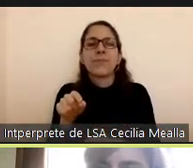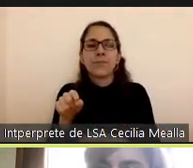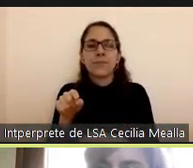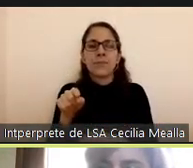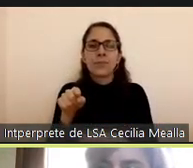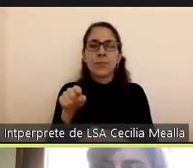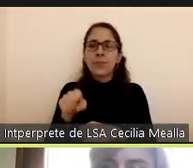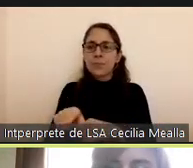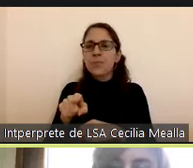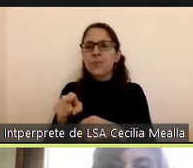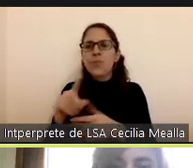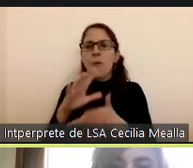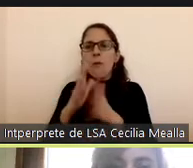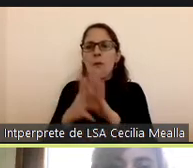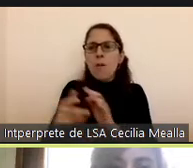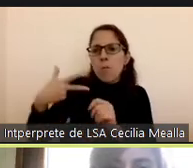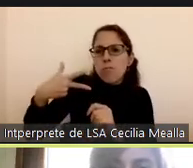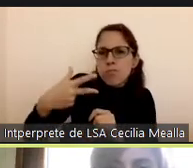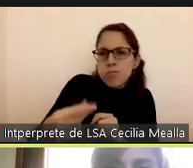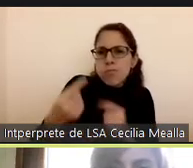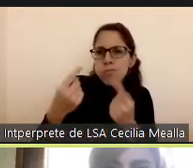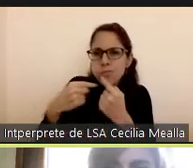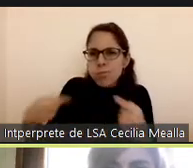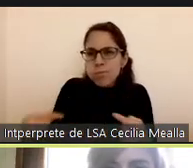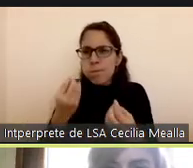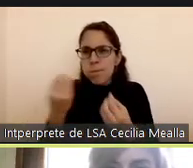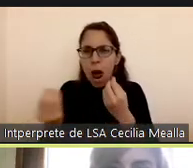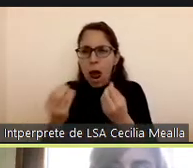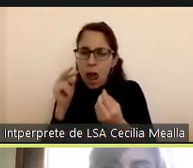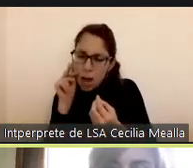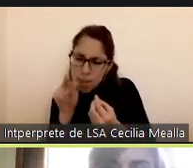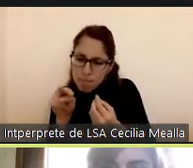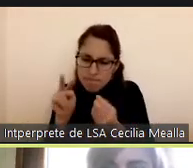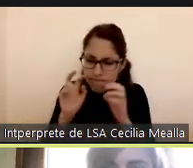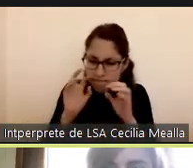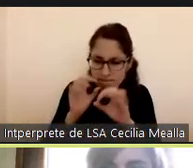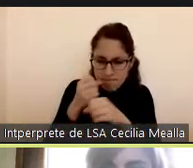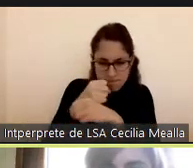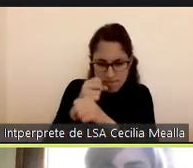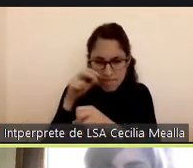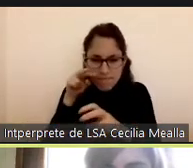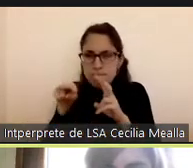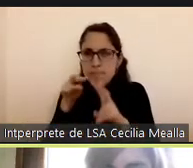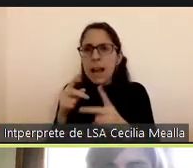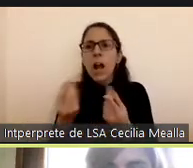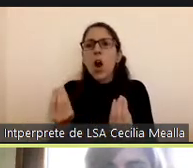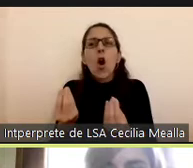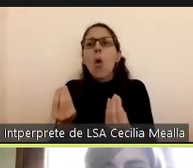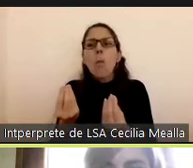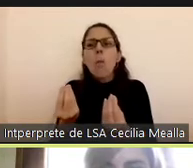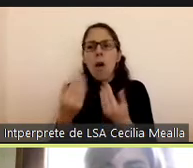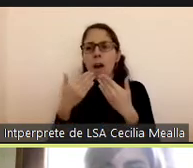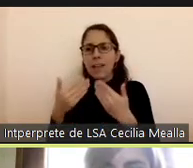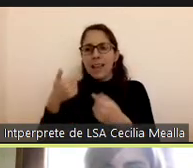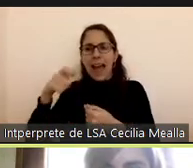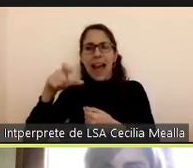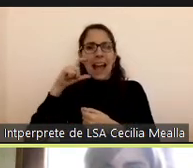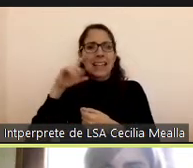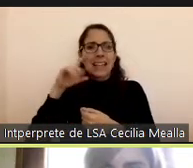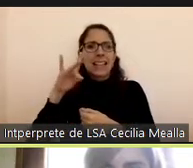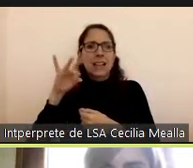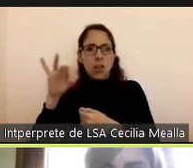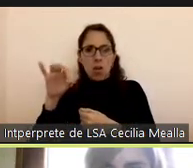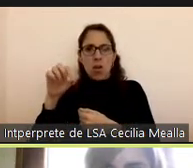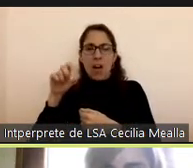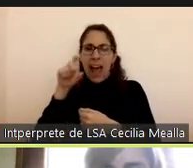utiliza justamente para la decoloración y para poder diferenciar es un ácido alcohol. Entonces, de esa